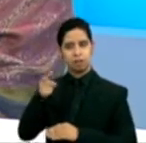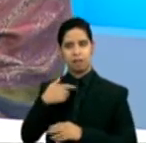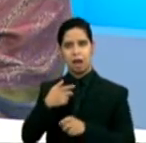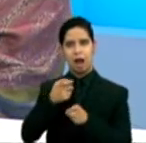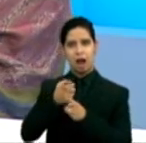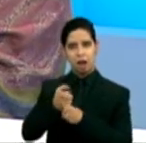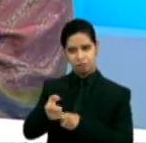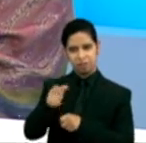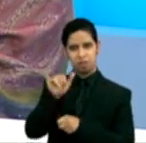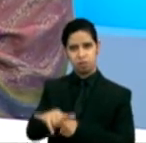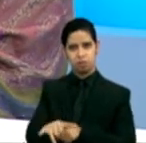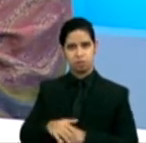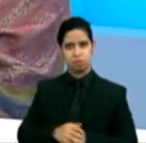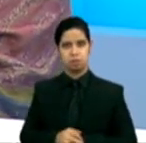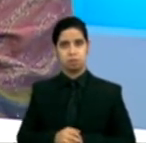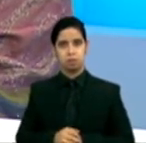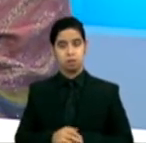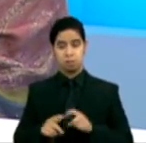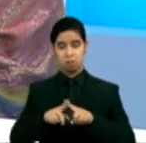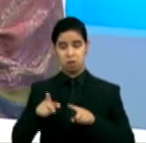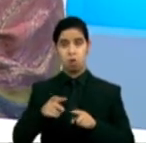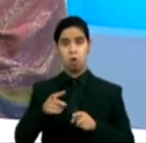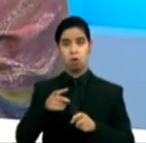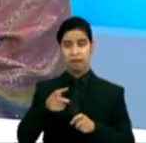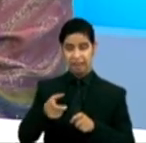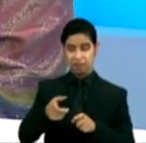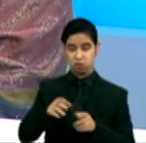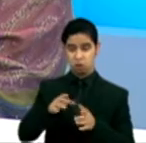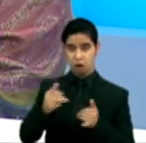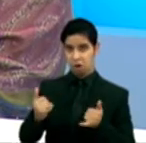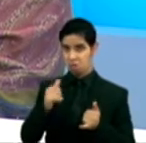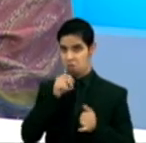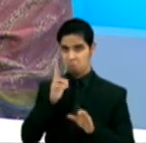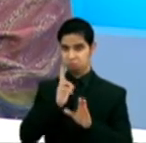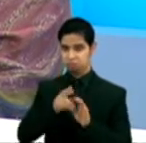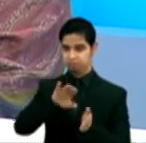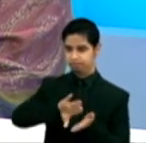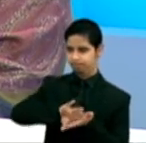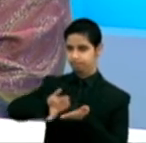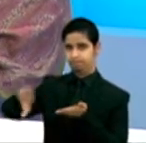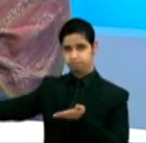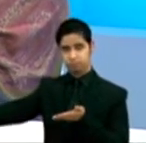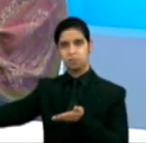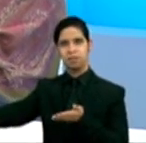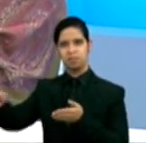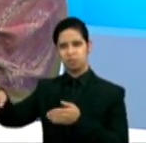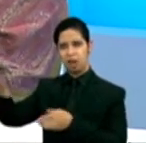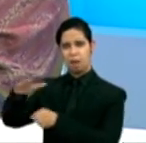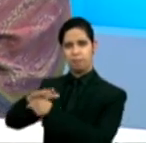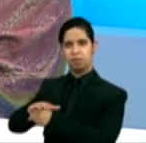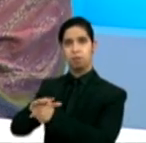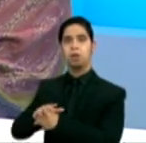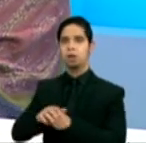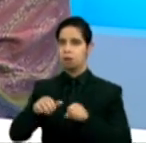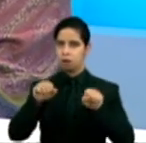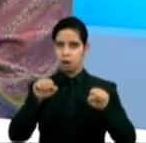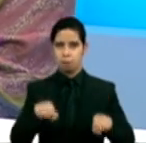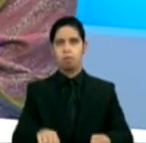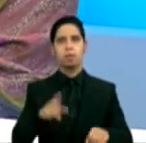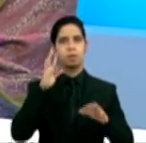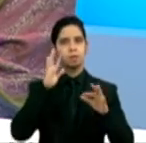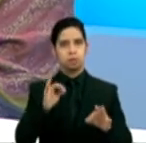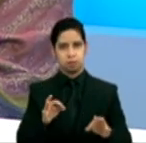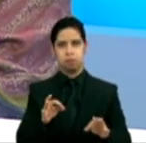Así que sacando esa preocupación del medio, esas presiones, se deberán poder tomar unas